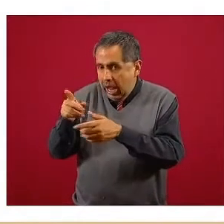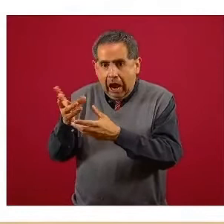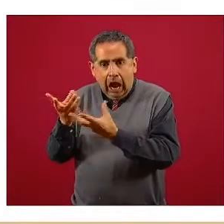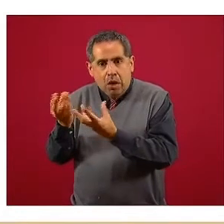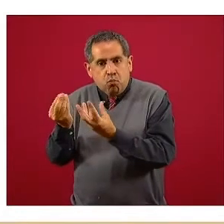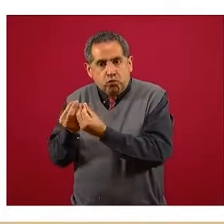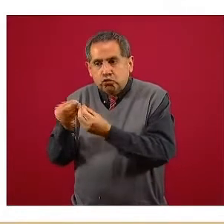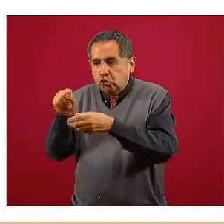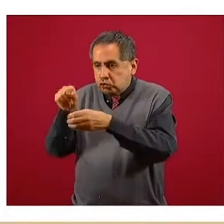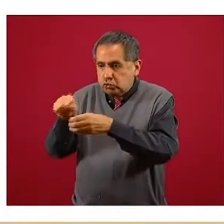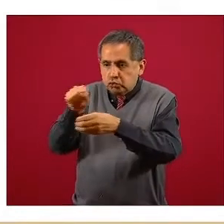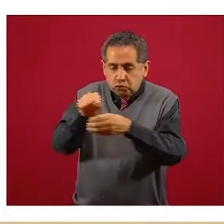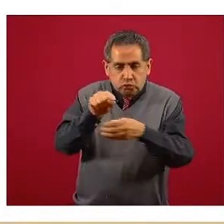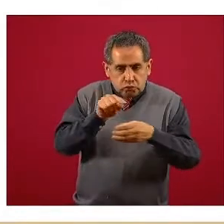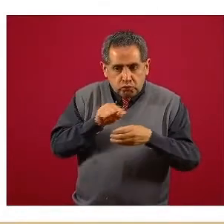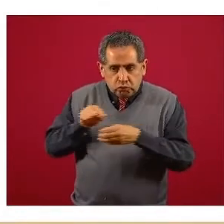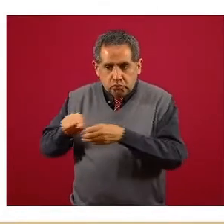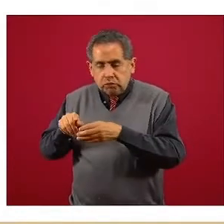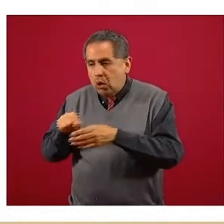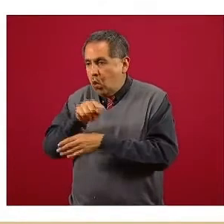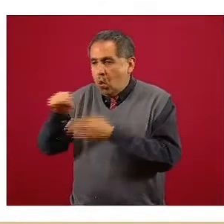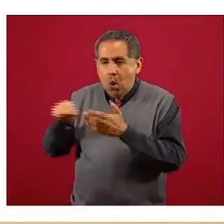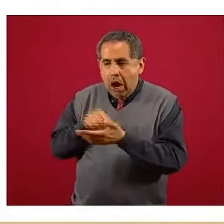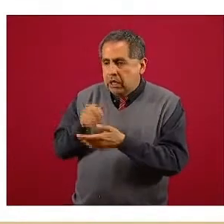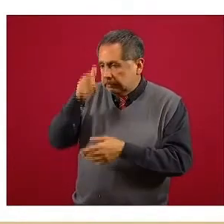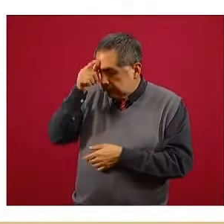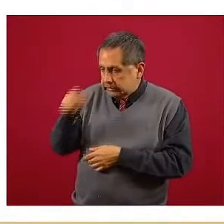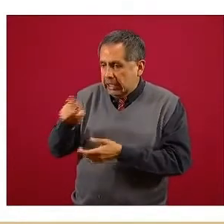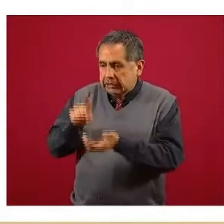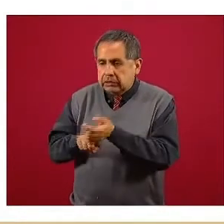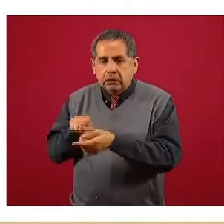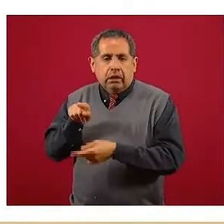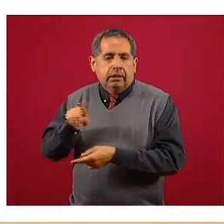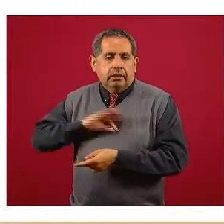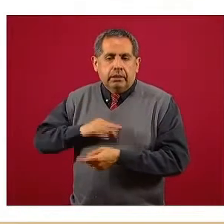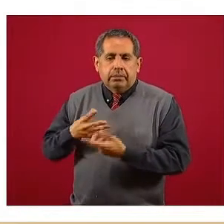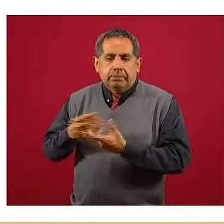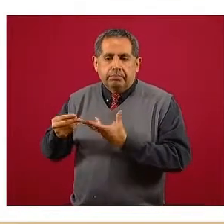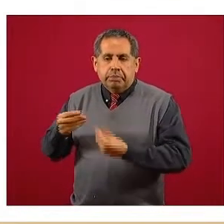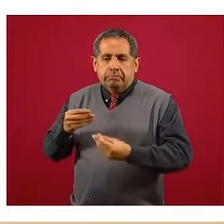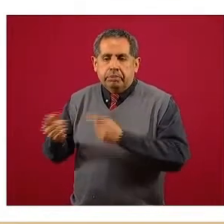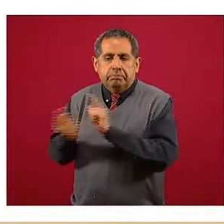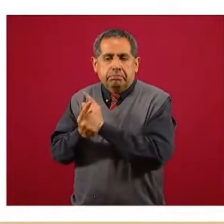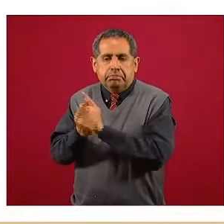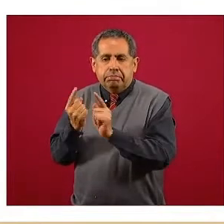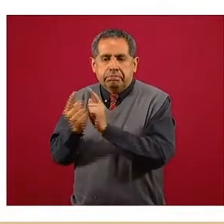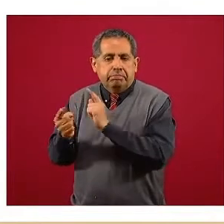momento particular, que tienen una ubicación geográfica y que han tenido una exposición común,